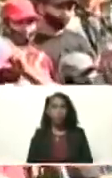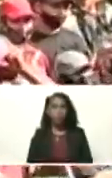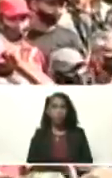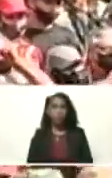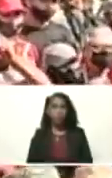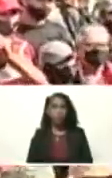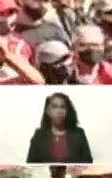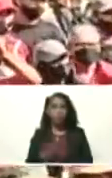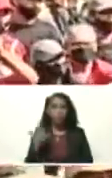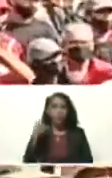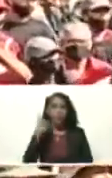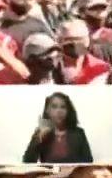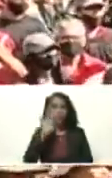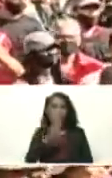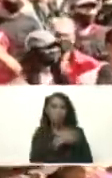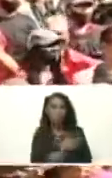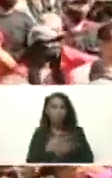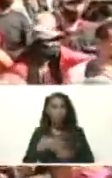Tenemos